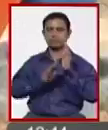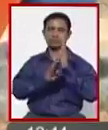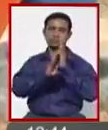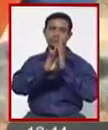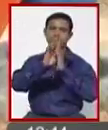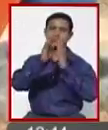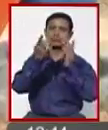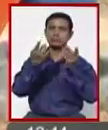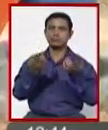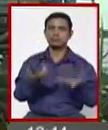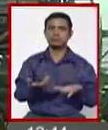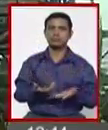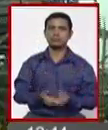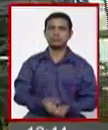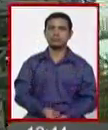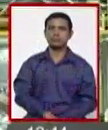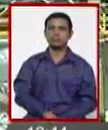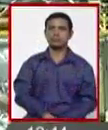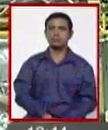desempeñar una